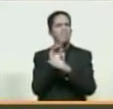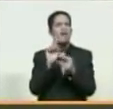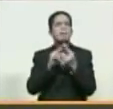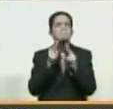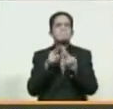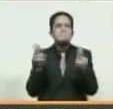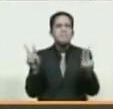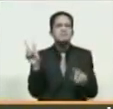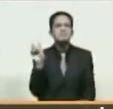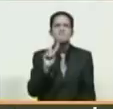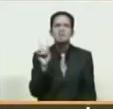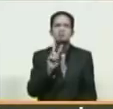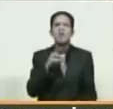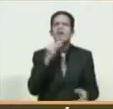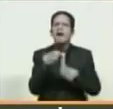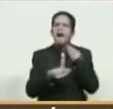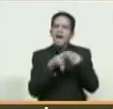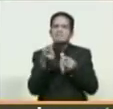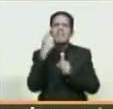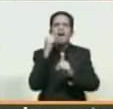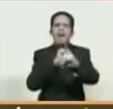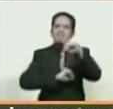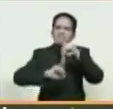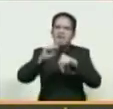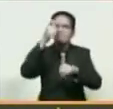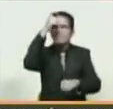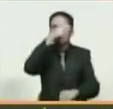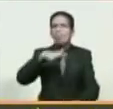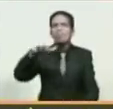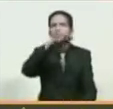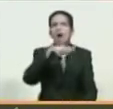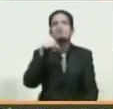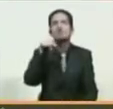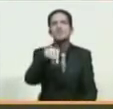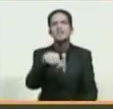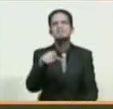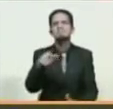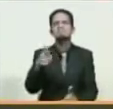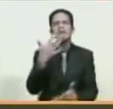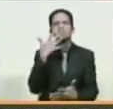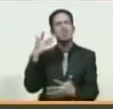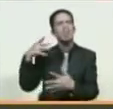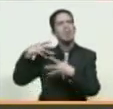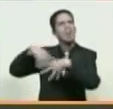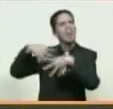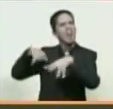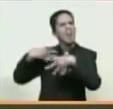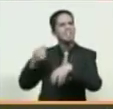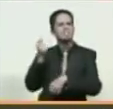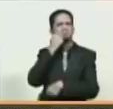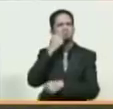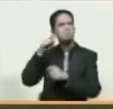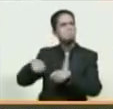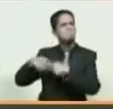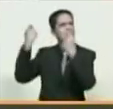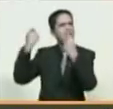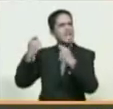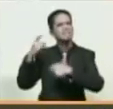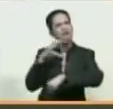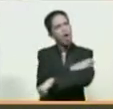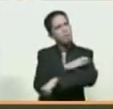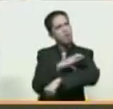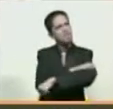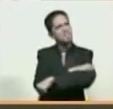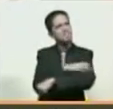¿Qué hacer para defender a nuestro pueblo de esas expresiones extremistas de violencia, de una derecha